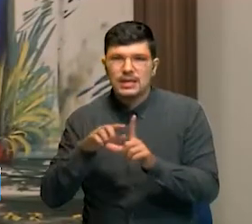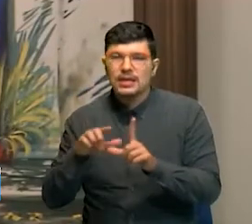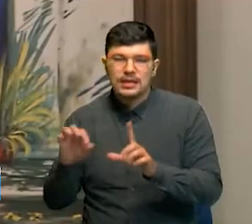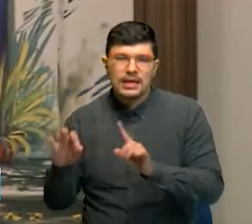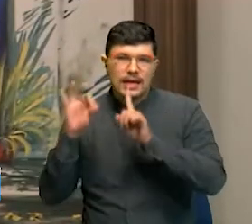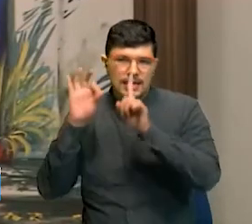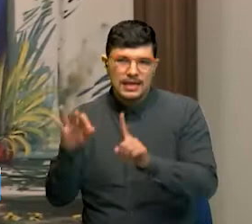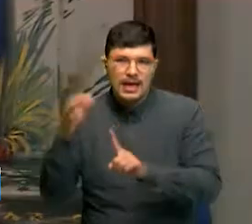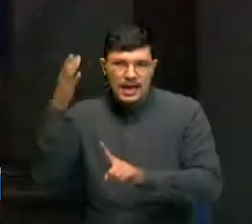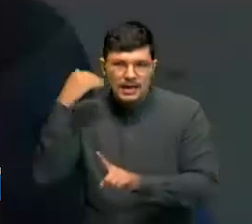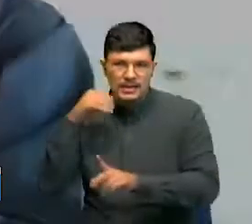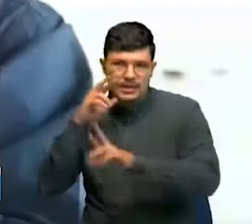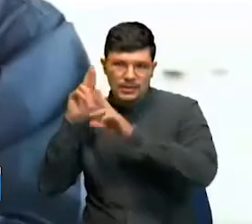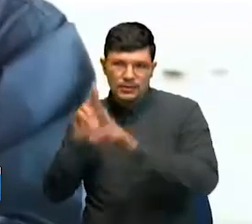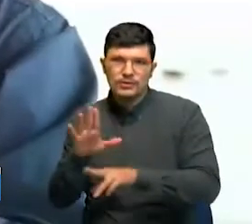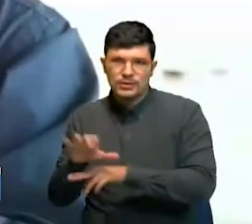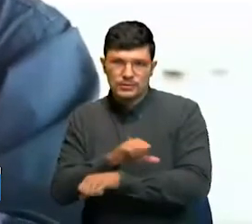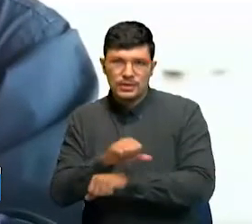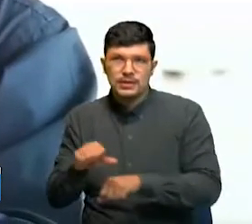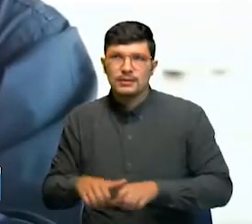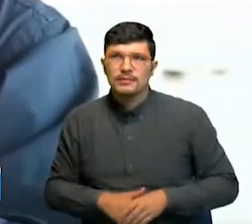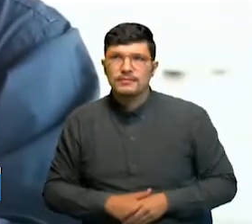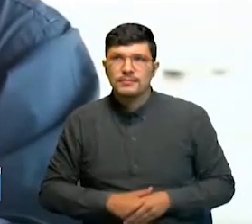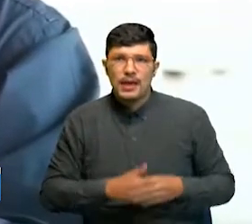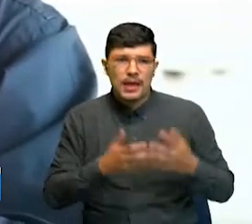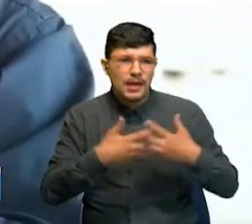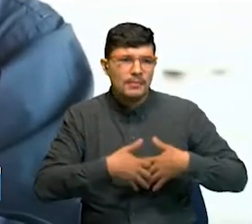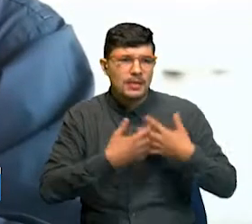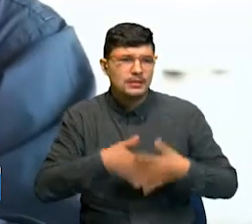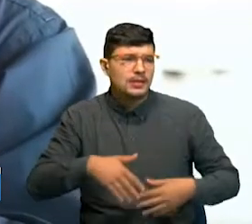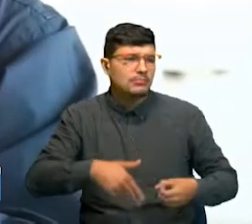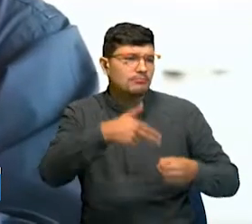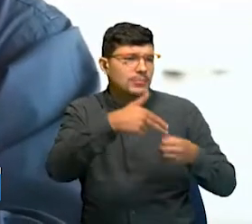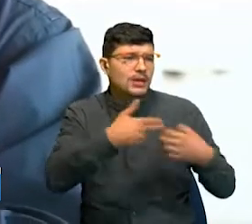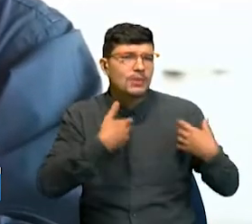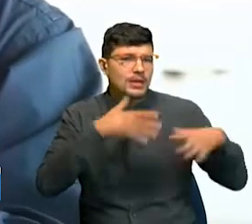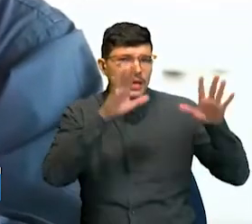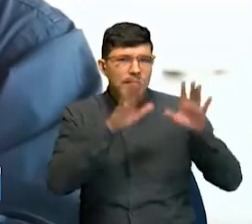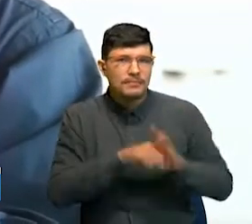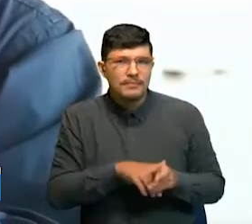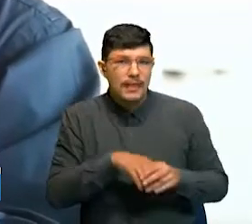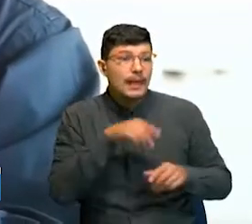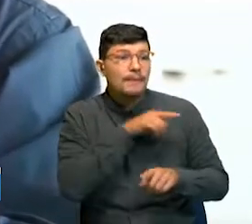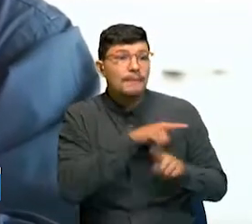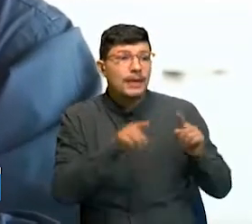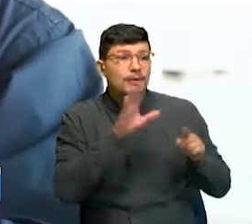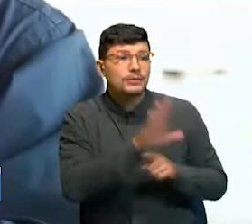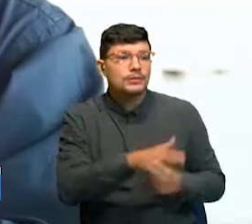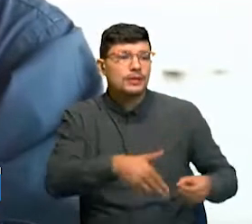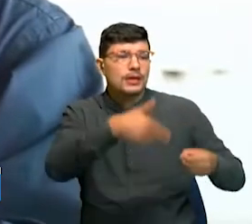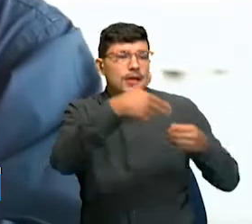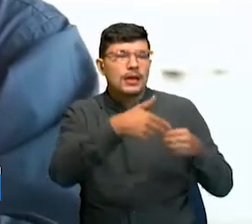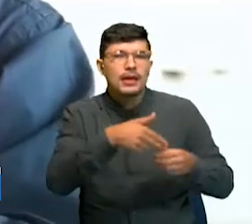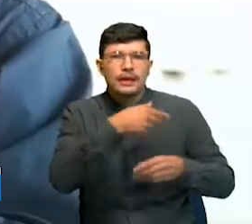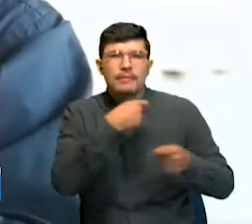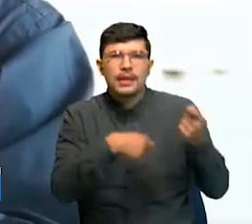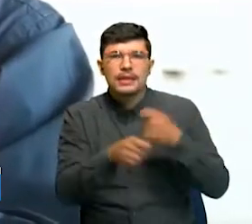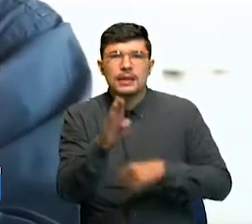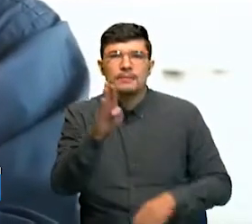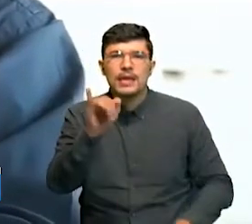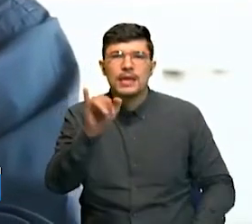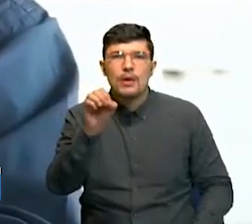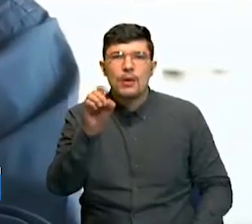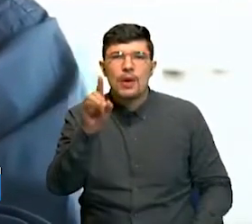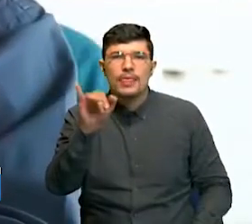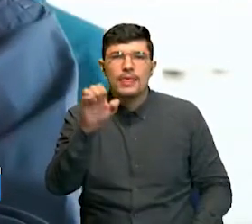se estipularon para estos vehículos. Los operadores tanquean en una bomba comercial, pero esa bomba vende es biodiesel, no